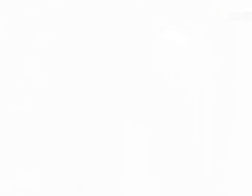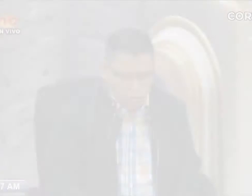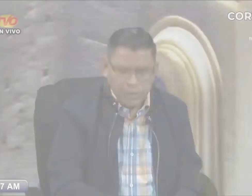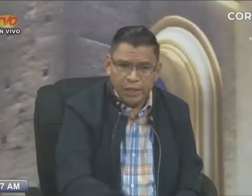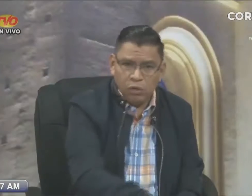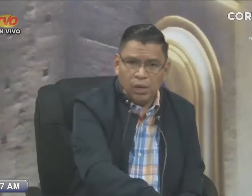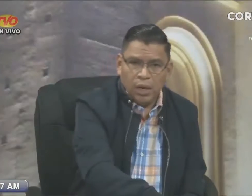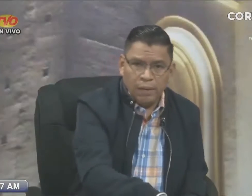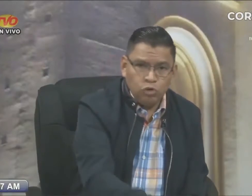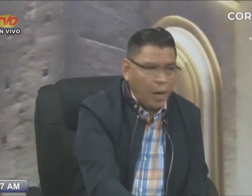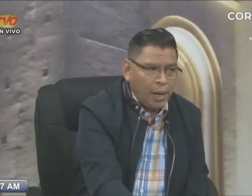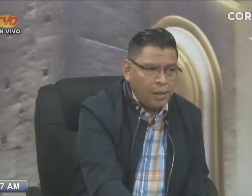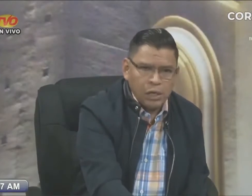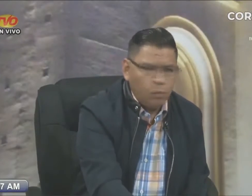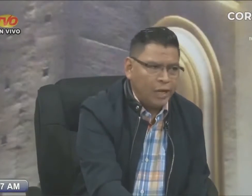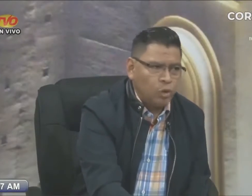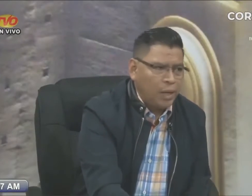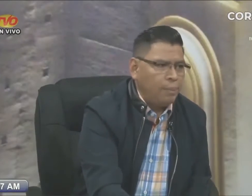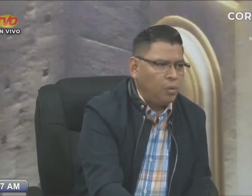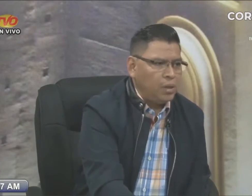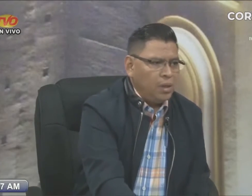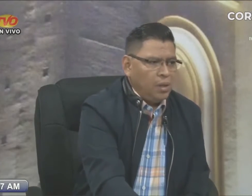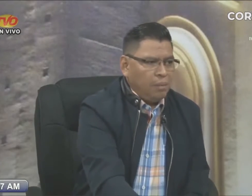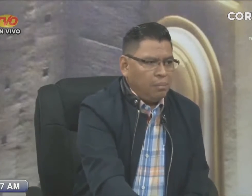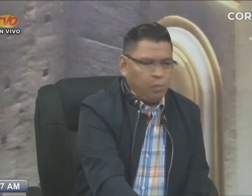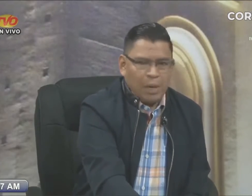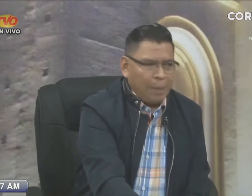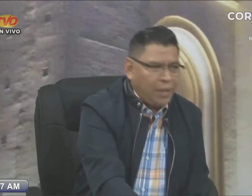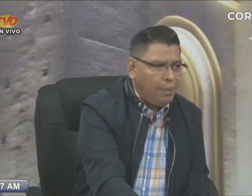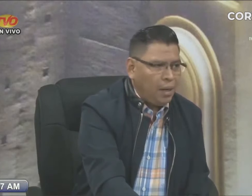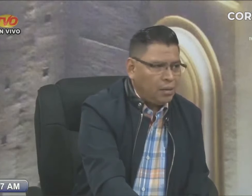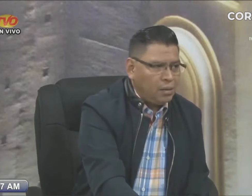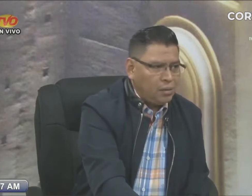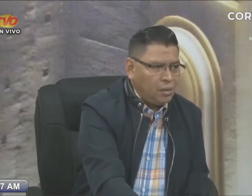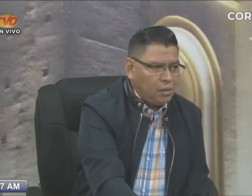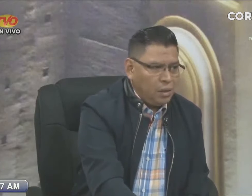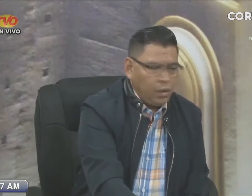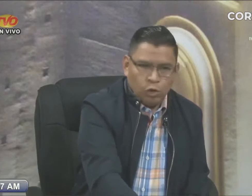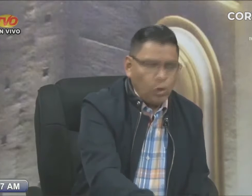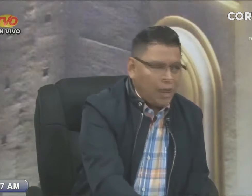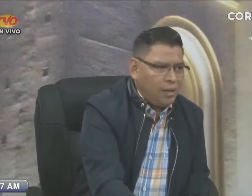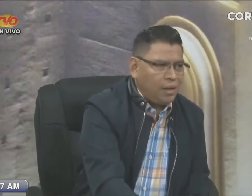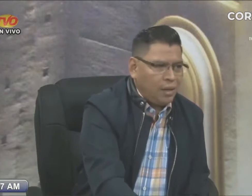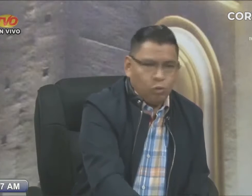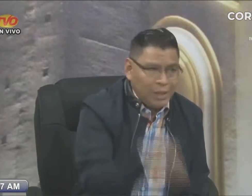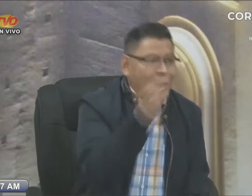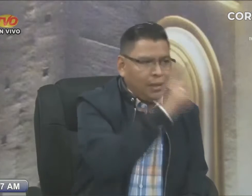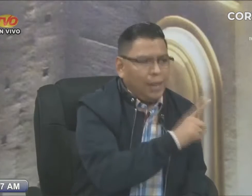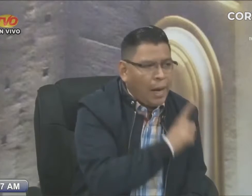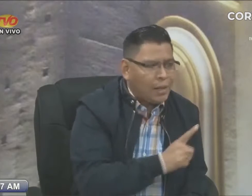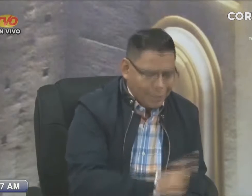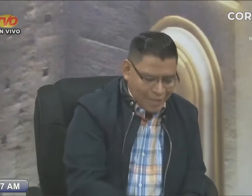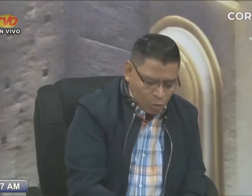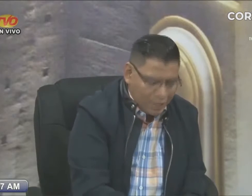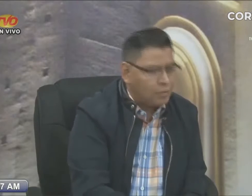pandemia. Porque yo sí le digo, hay muchos alcaldes que no han hecho nada por el, sí, por la pandemia. Sí. Y hay otros alcaldes que han utilizado y se